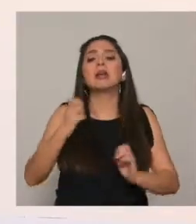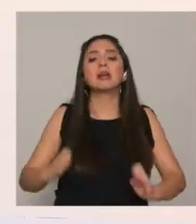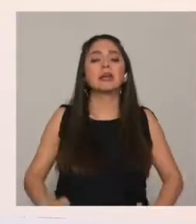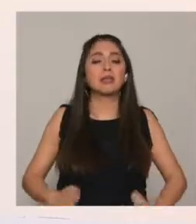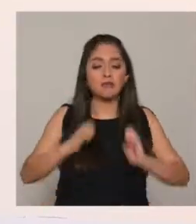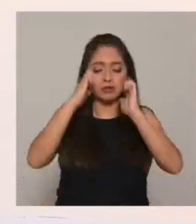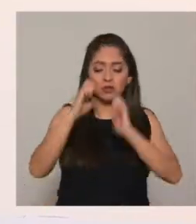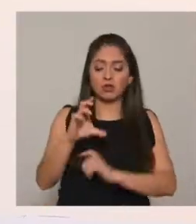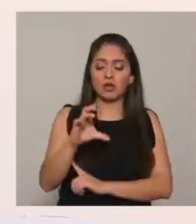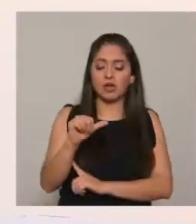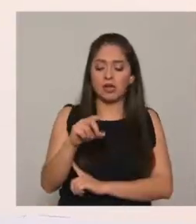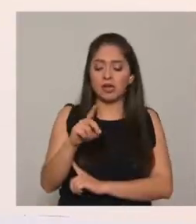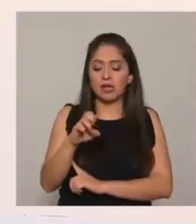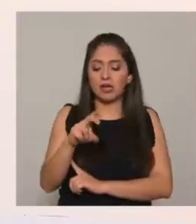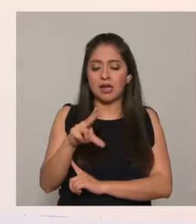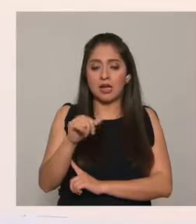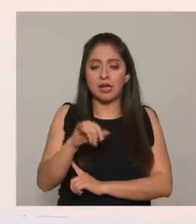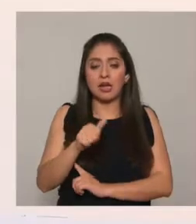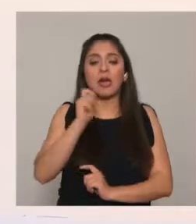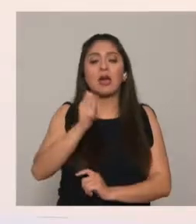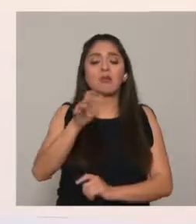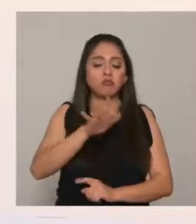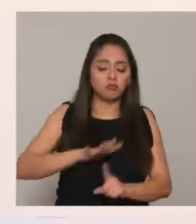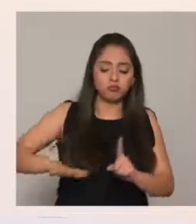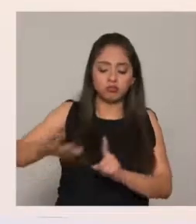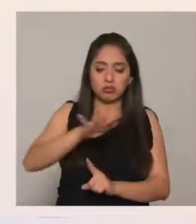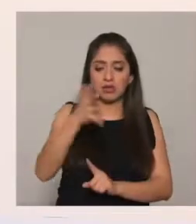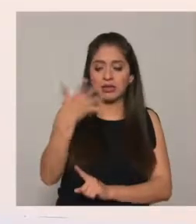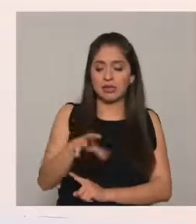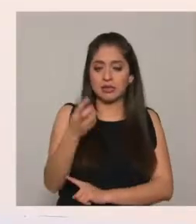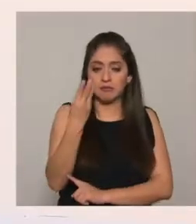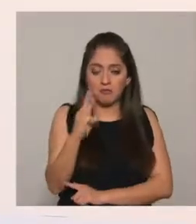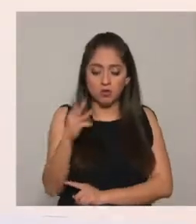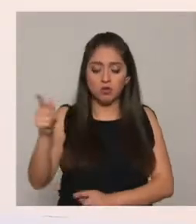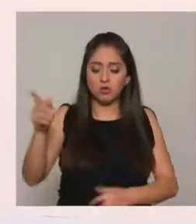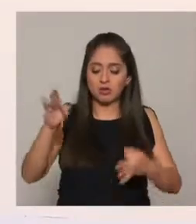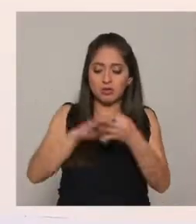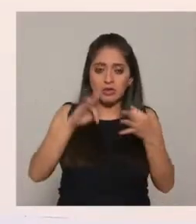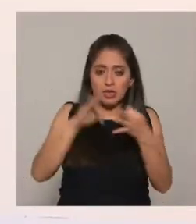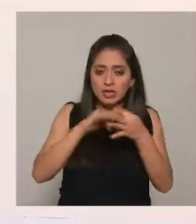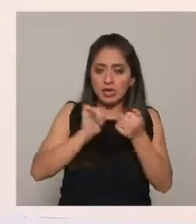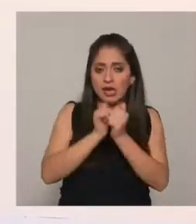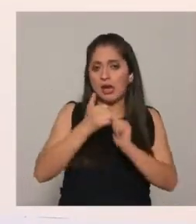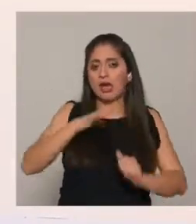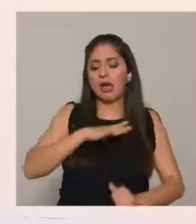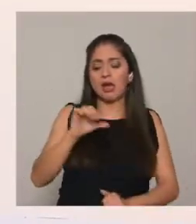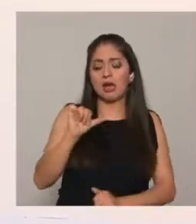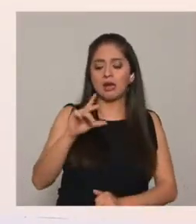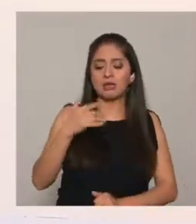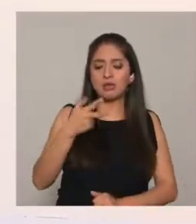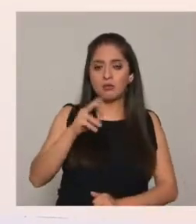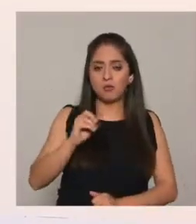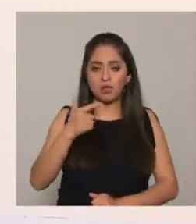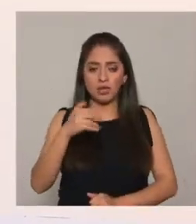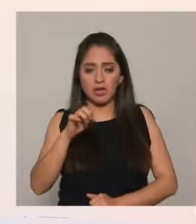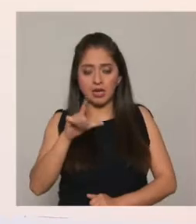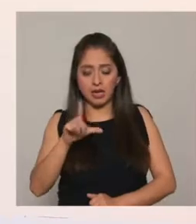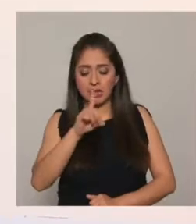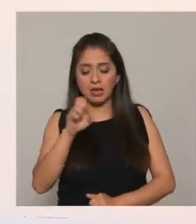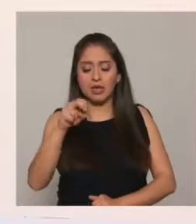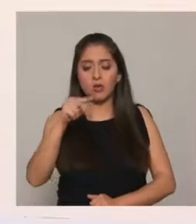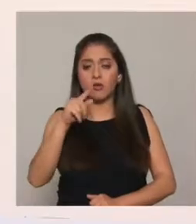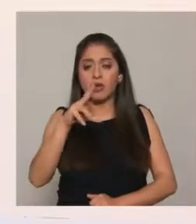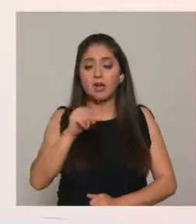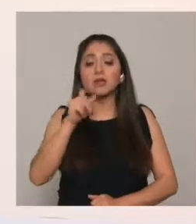de Candelaria de los Patos sin número en la colonia 10 de Mayo, donde está ubicado actualmente este Archivo General de Notarías y en donde se